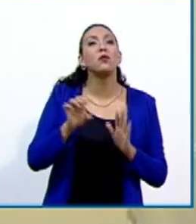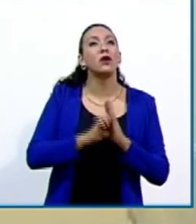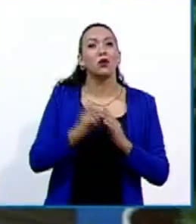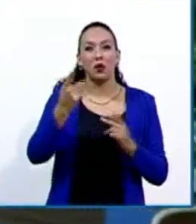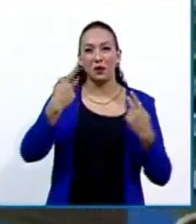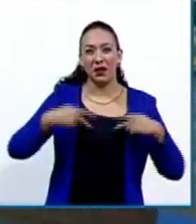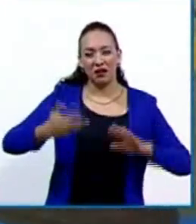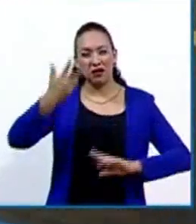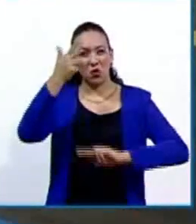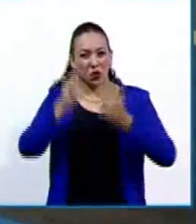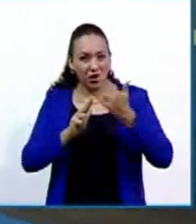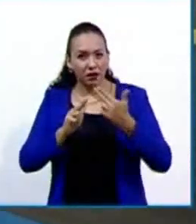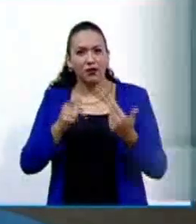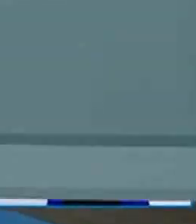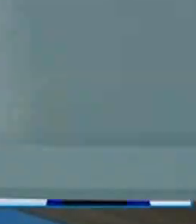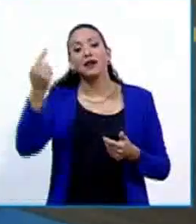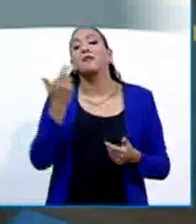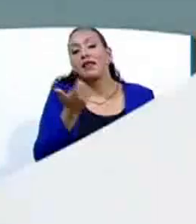y mujeres.